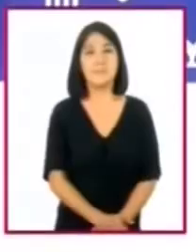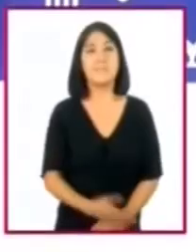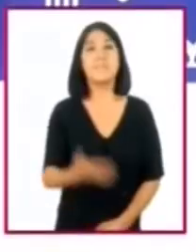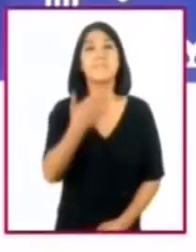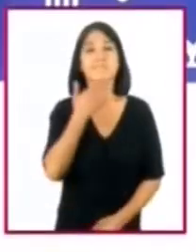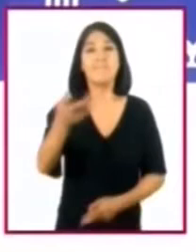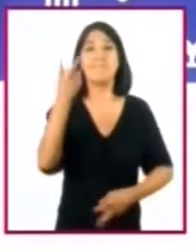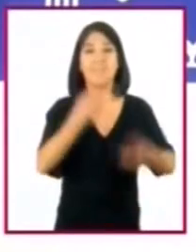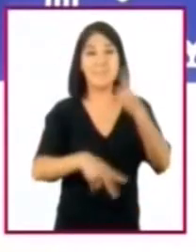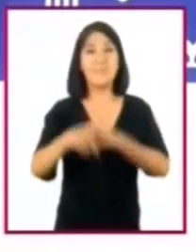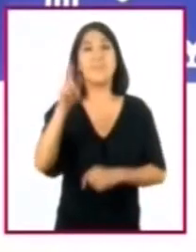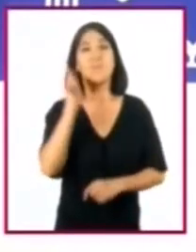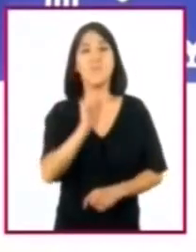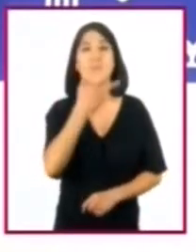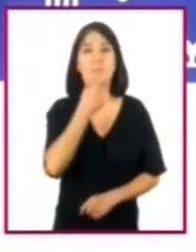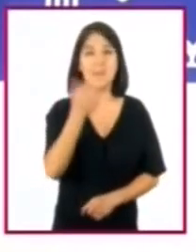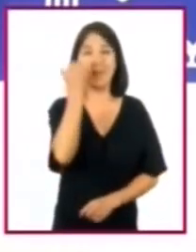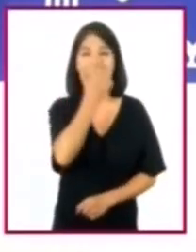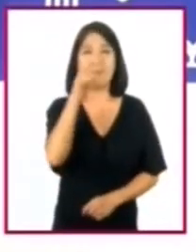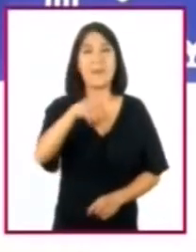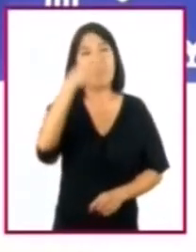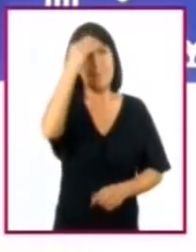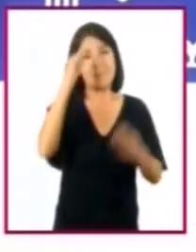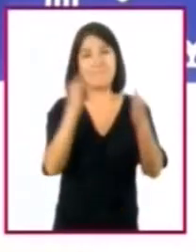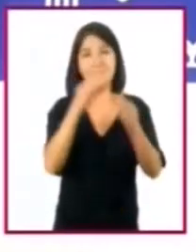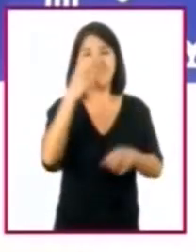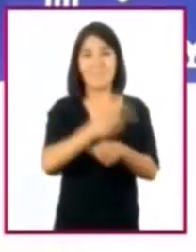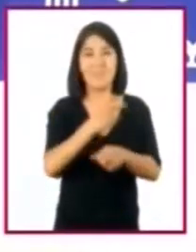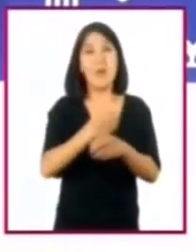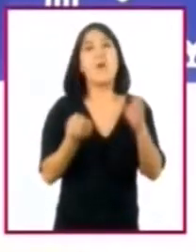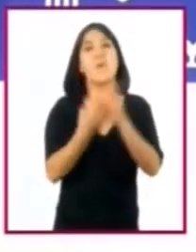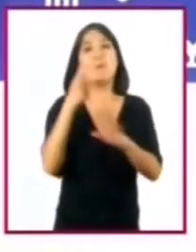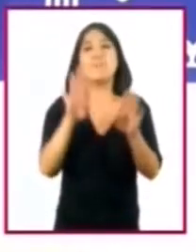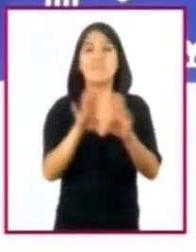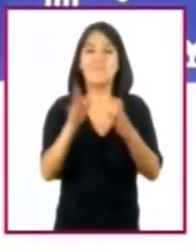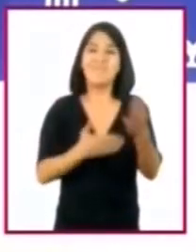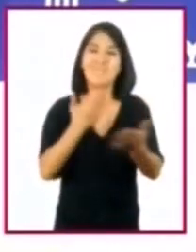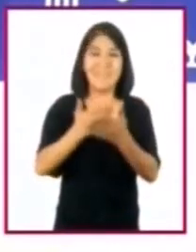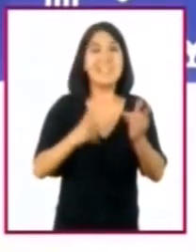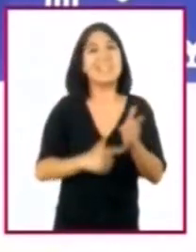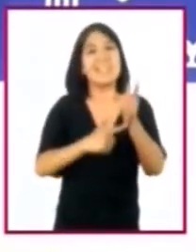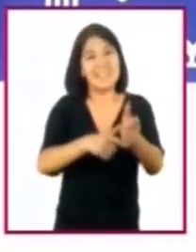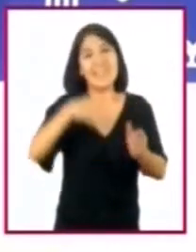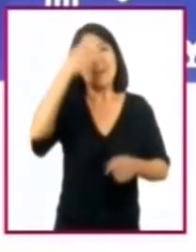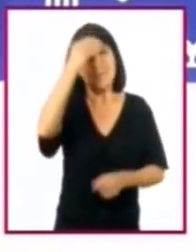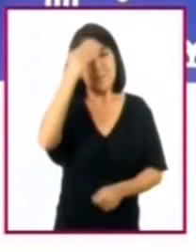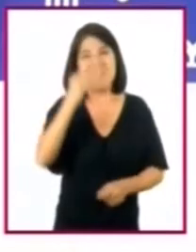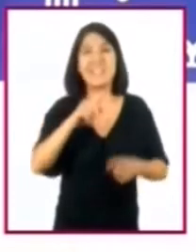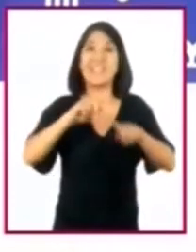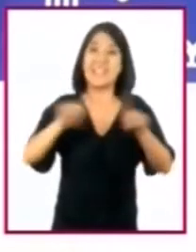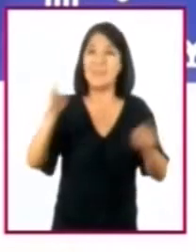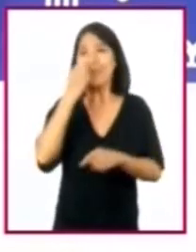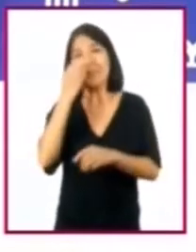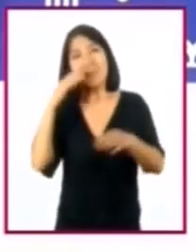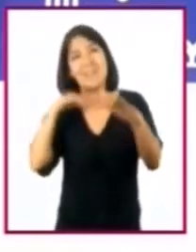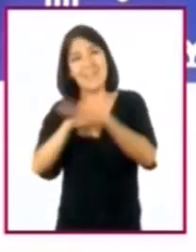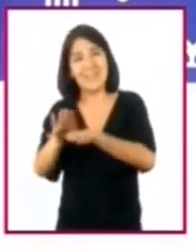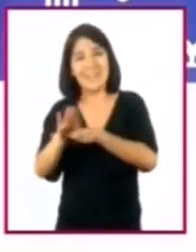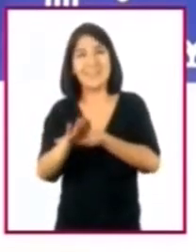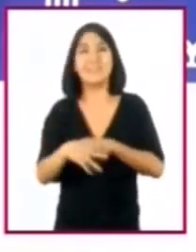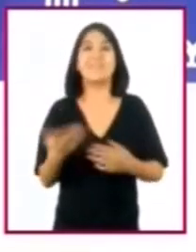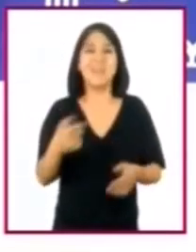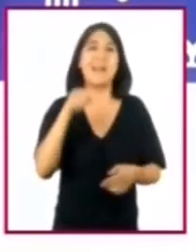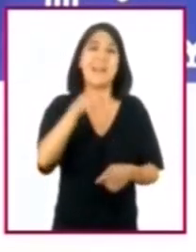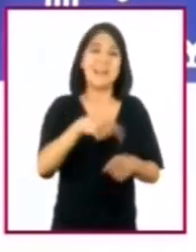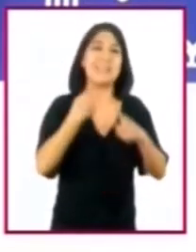Bienvenidas y bienvenidos a Aprende en Casa 2, la nueva propuesta para que puedas seguir aprendiendo de una manera diferente a como lo hacemos al